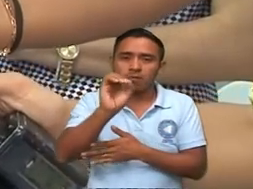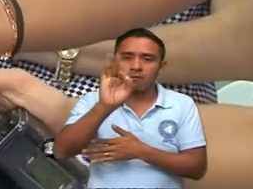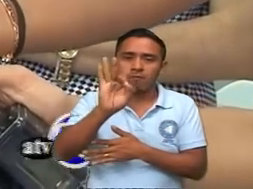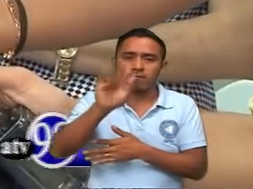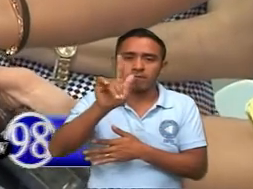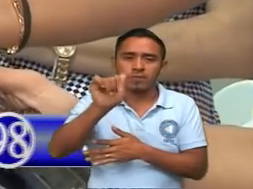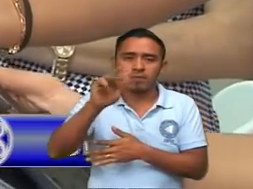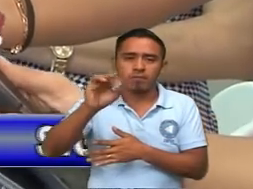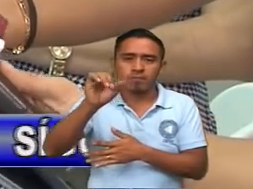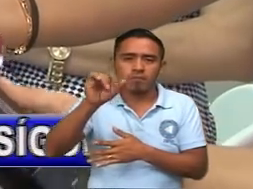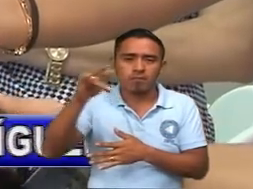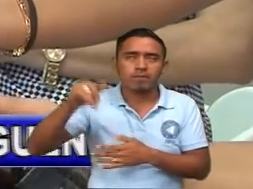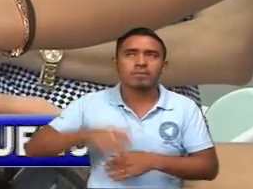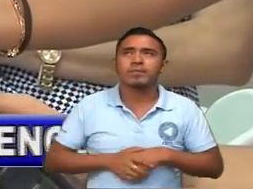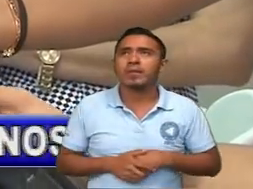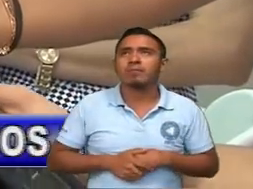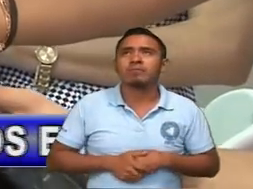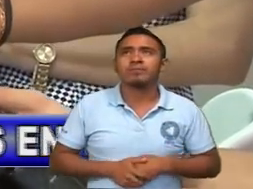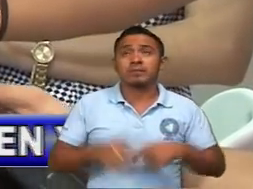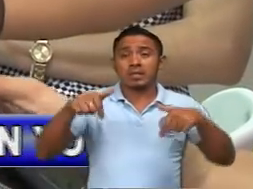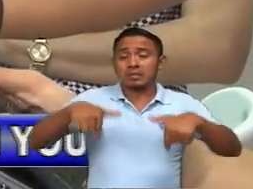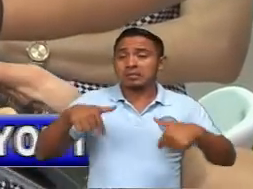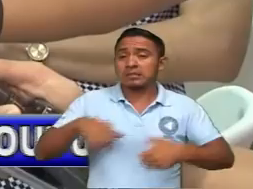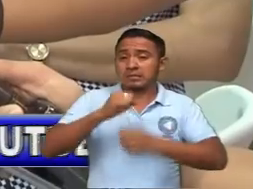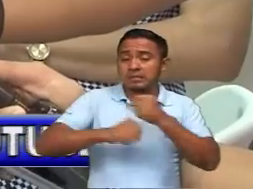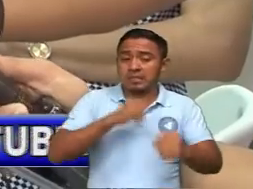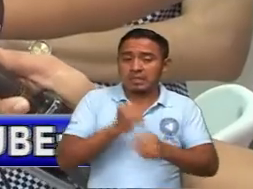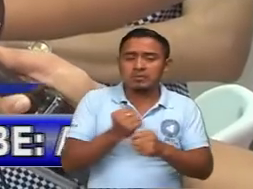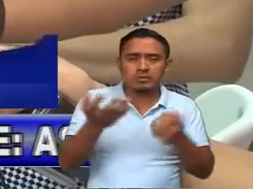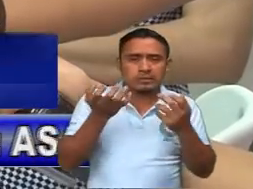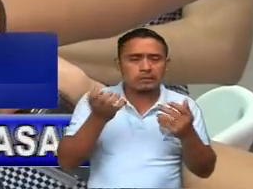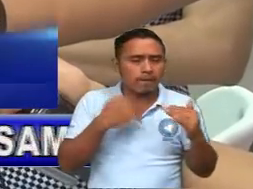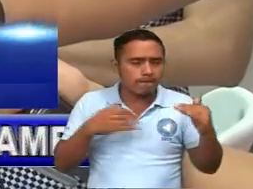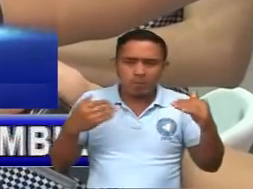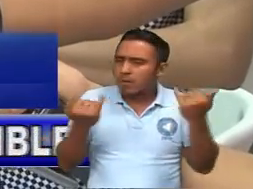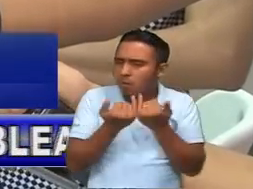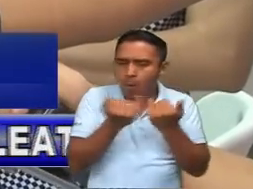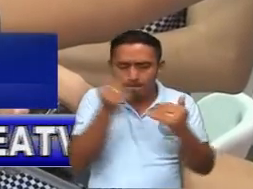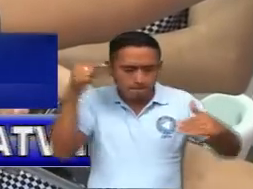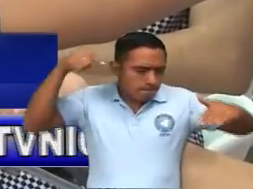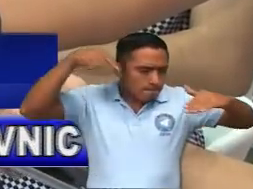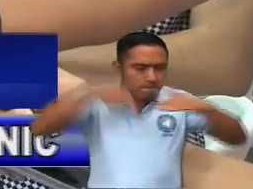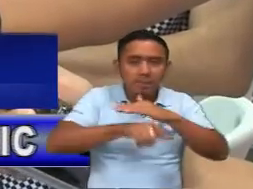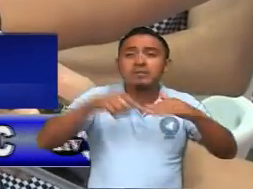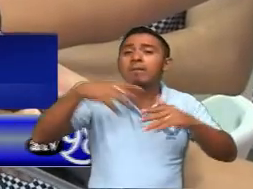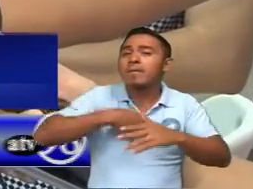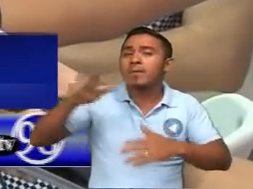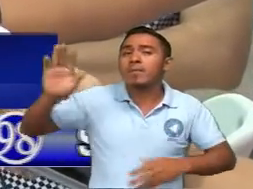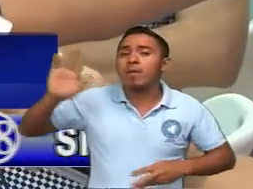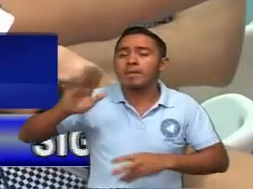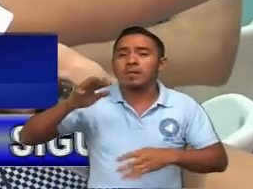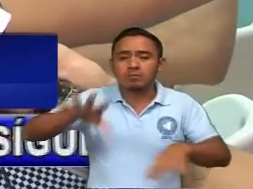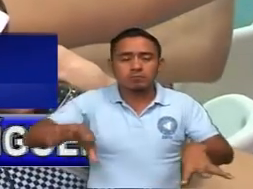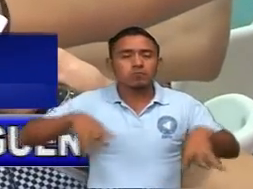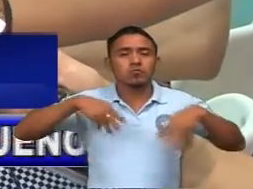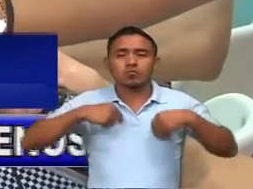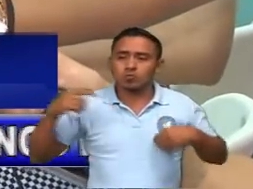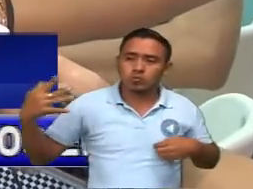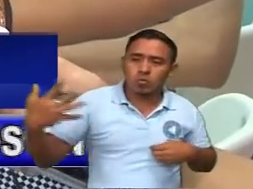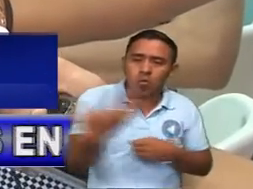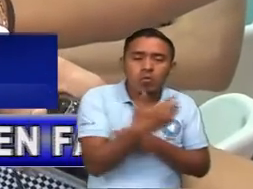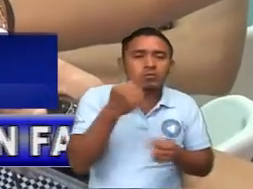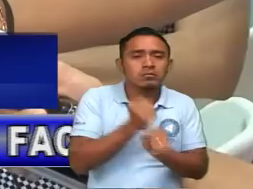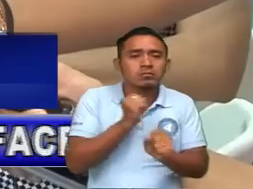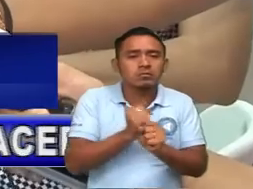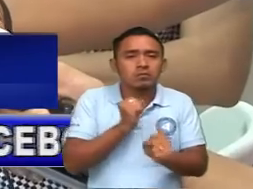nosotros en este año nos hicimos una meta, un compromiso, y este compromiso fue asumido por todo el equipo